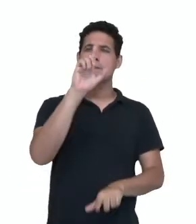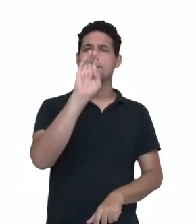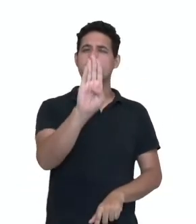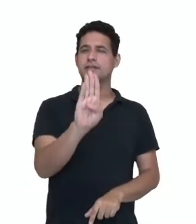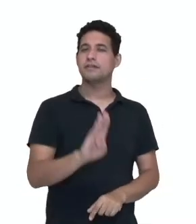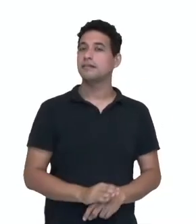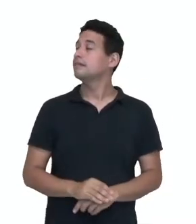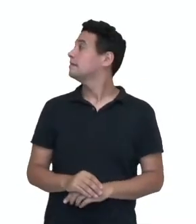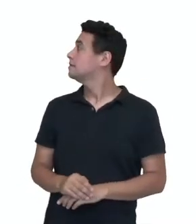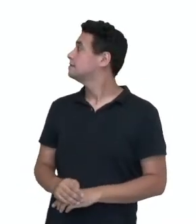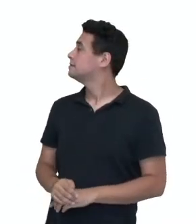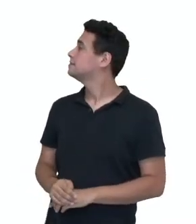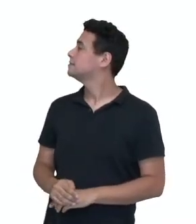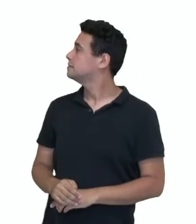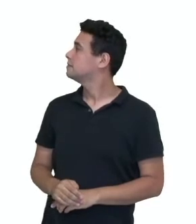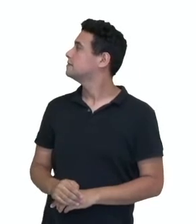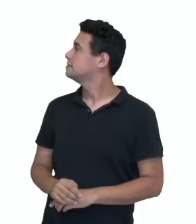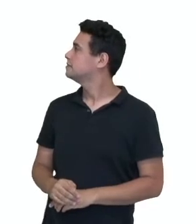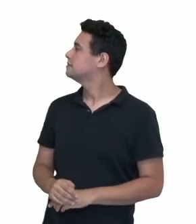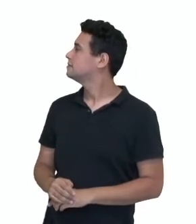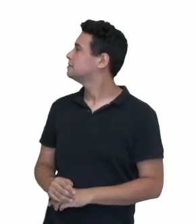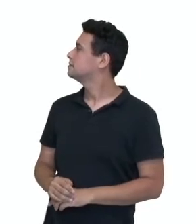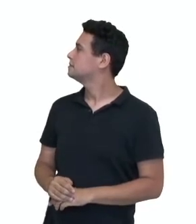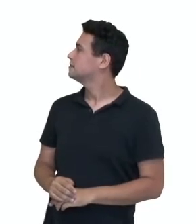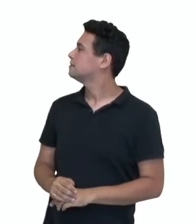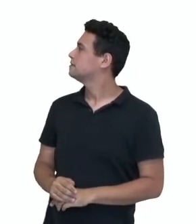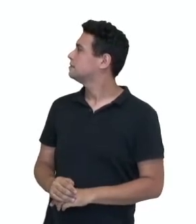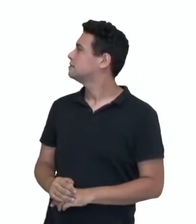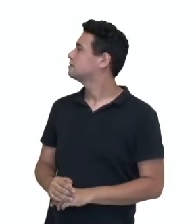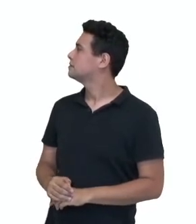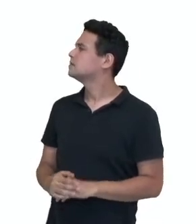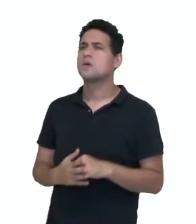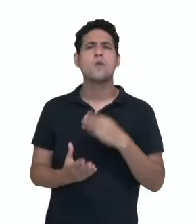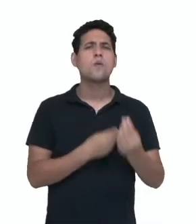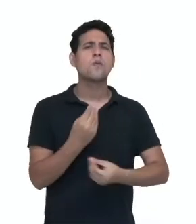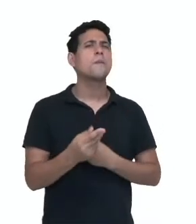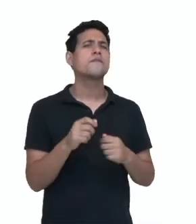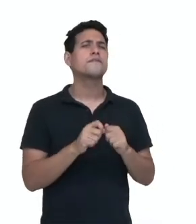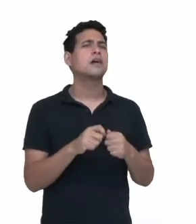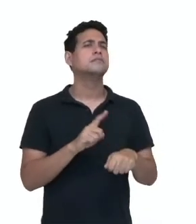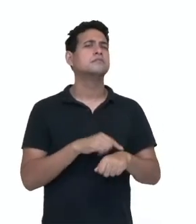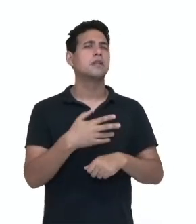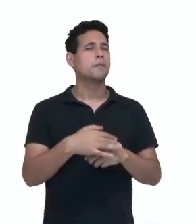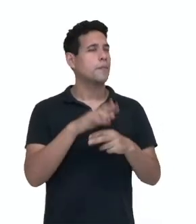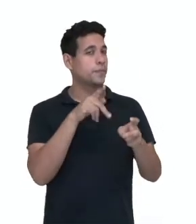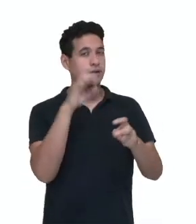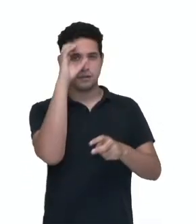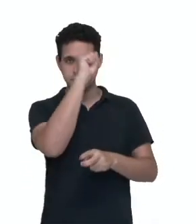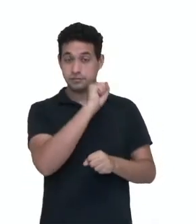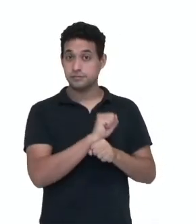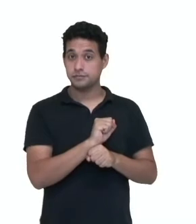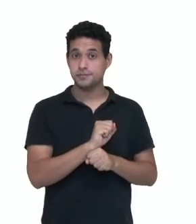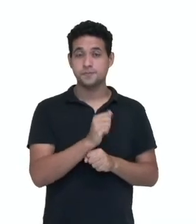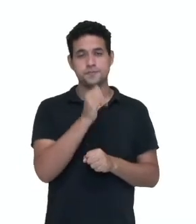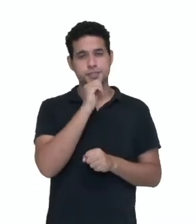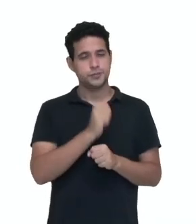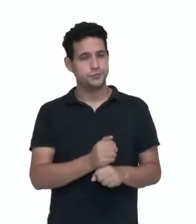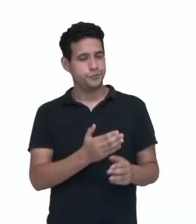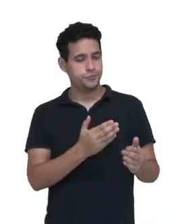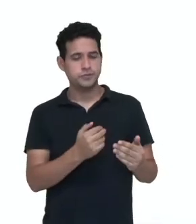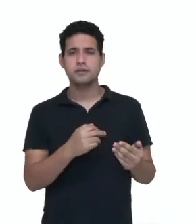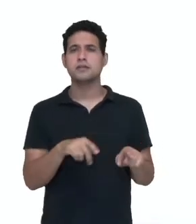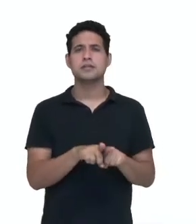volver. Utilizamos verbos impersonales, como definiria el tiempo? Vamos a ver. No llueve